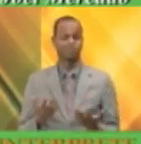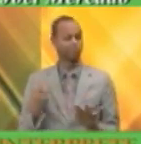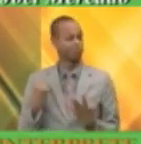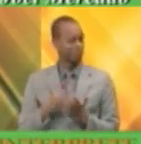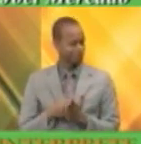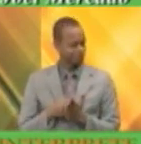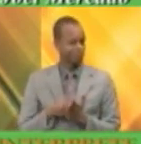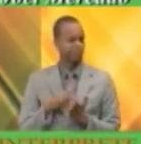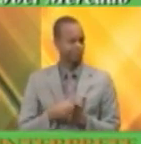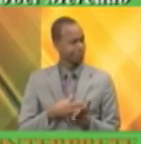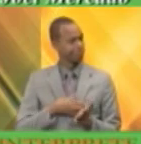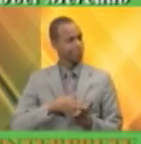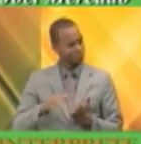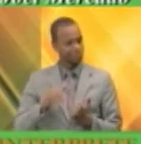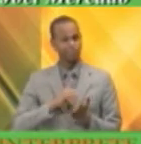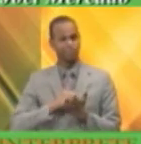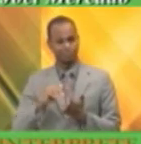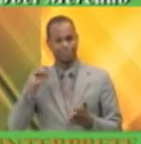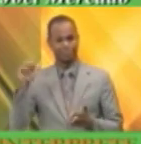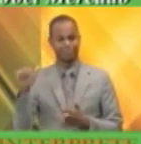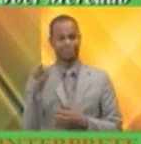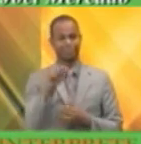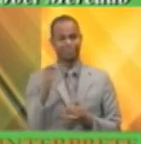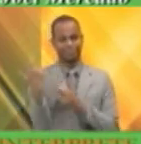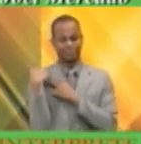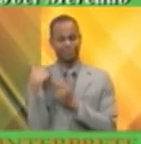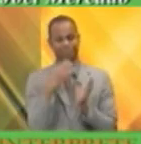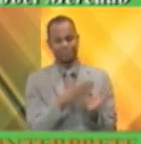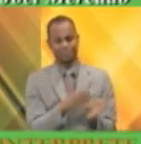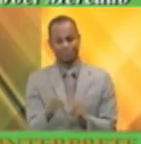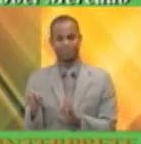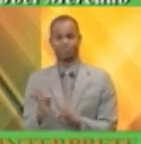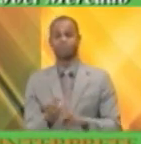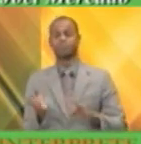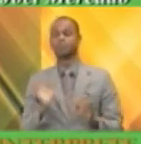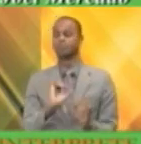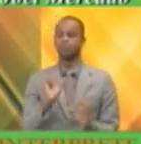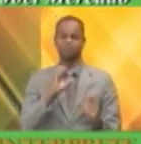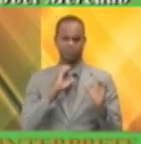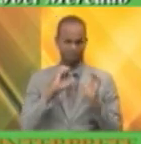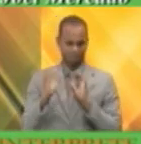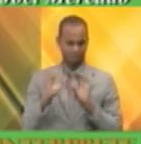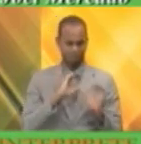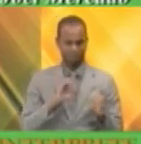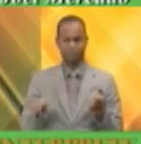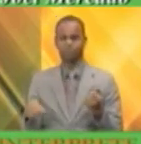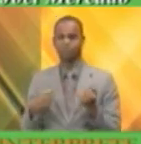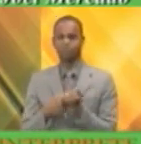dólares también a los organizadores, a los medios de comunicación que lo patrocinan, a Fox,